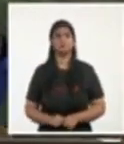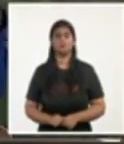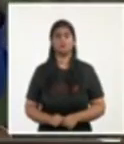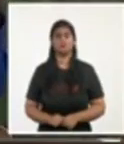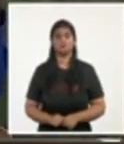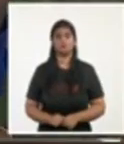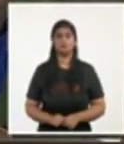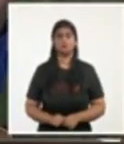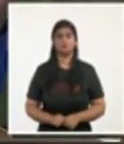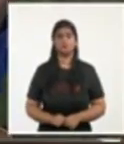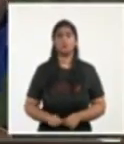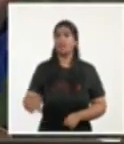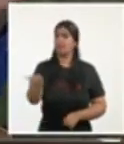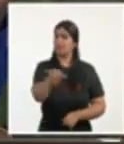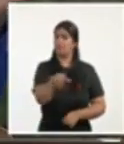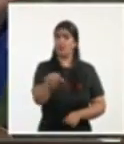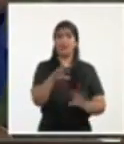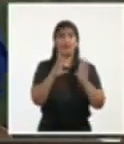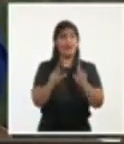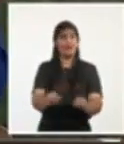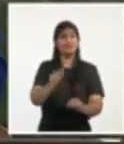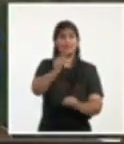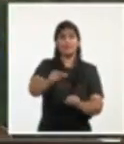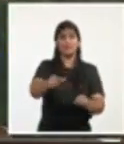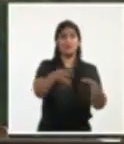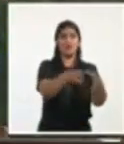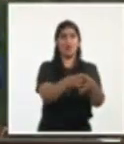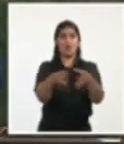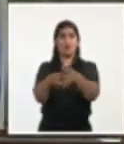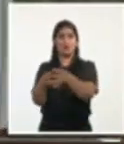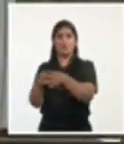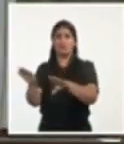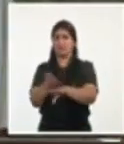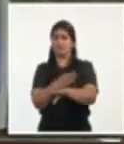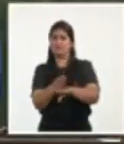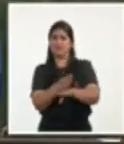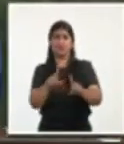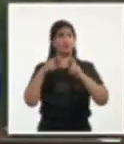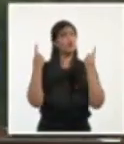transmisión. O sea, es un volumen importante de gente a